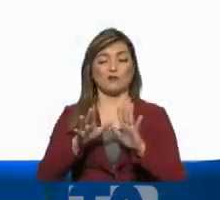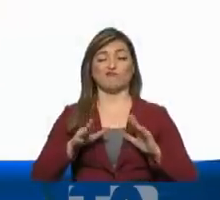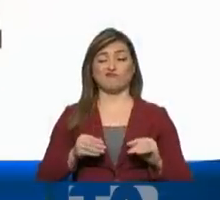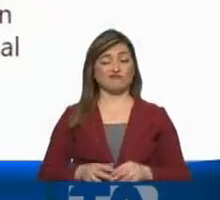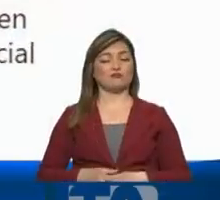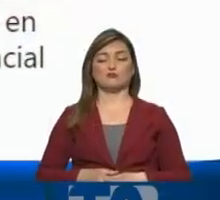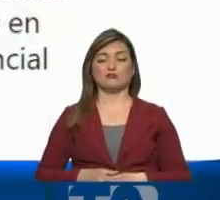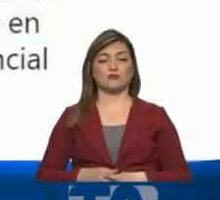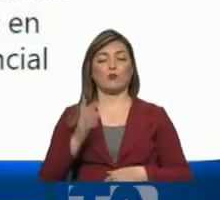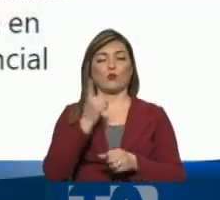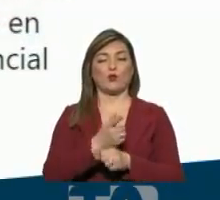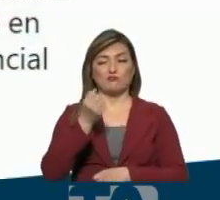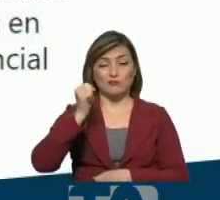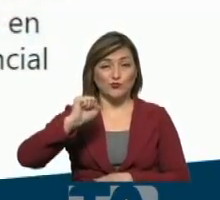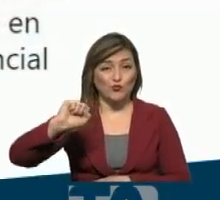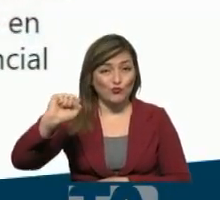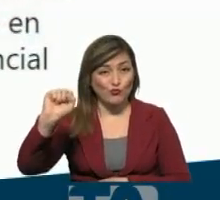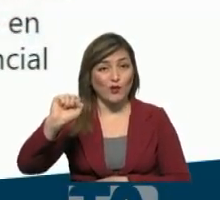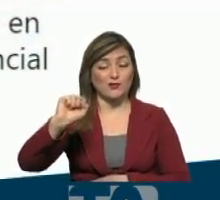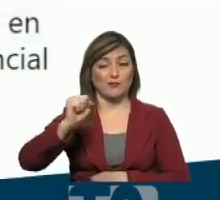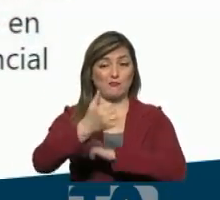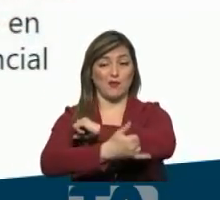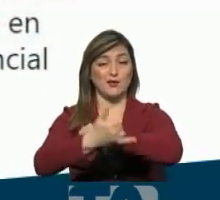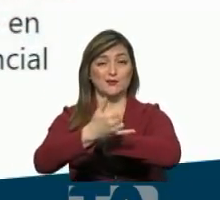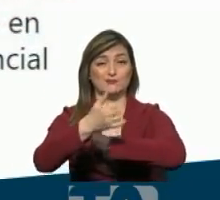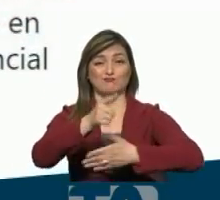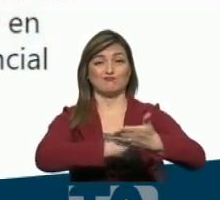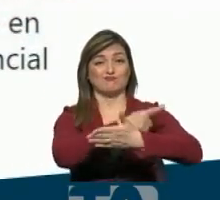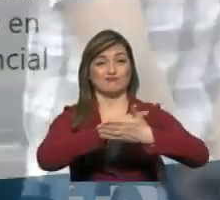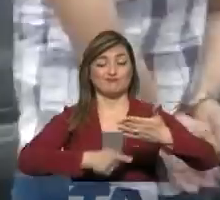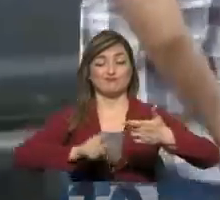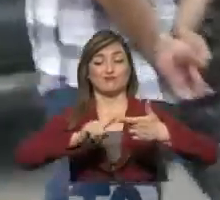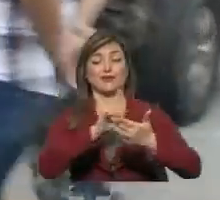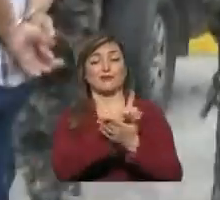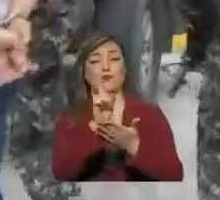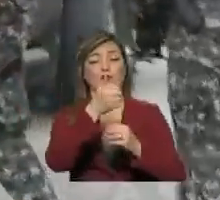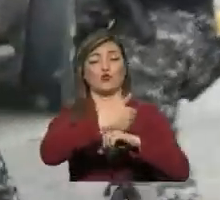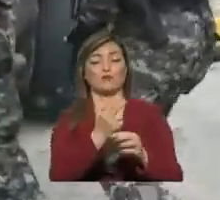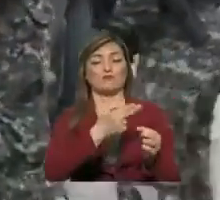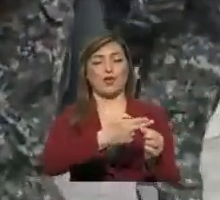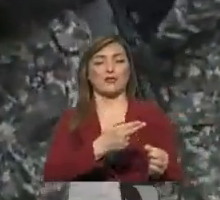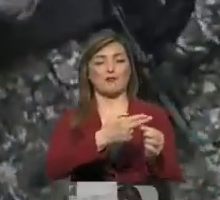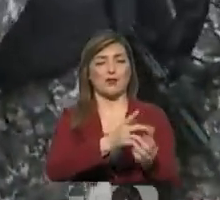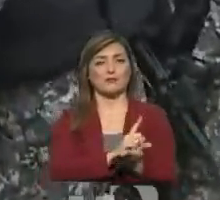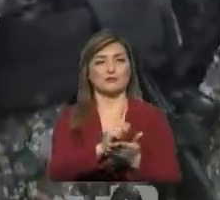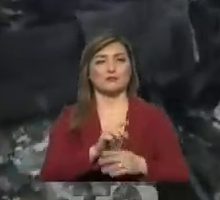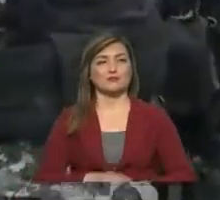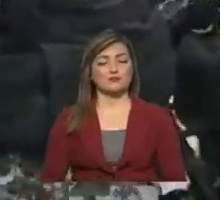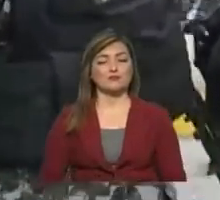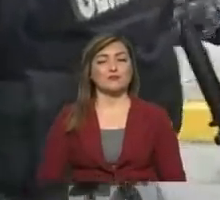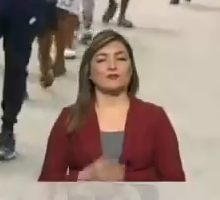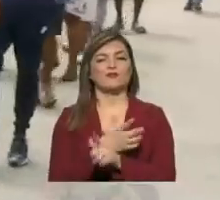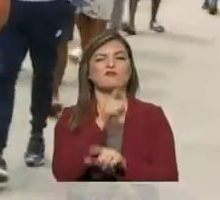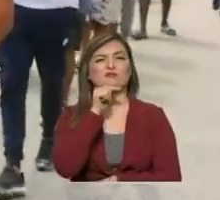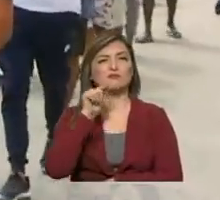y dispuso prohibición de salida del país y su presentación semanal ante la autoridad. Quien, al igual que el fiscal Luis Alberto Machado, seguirá